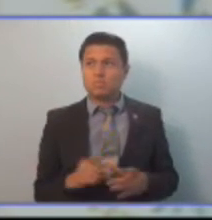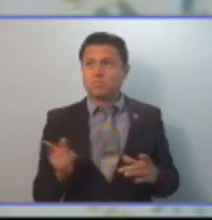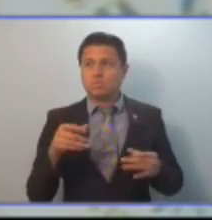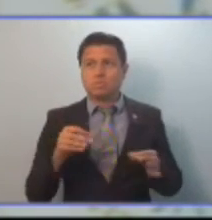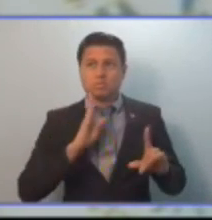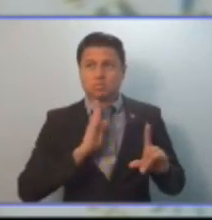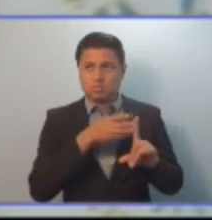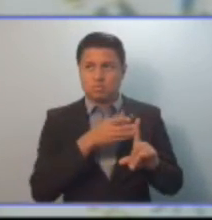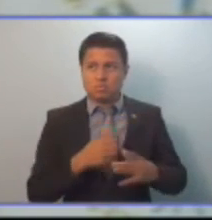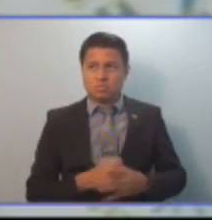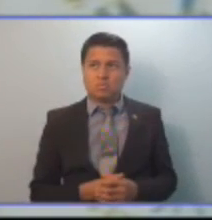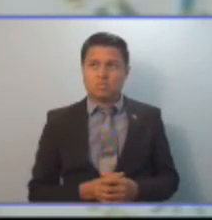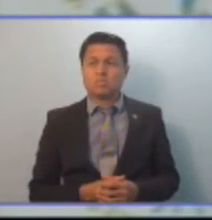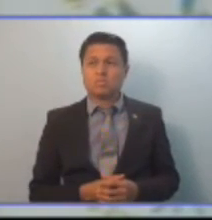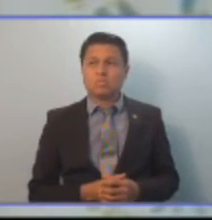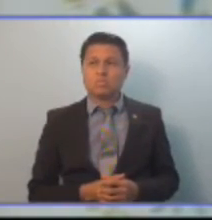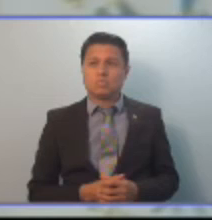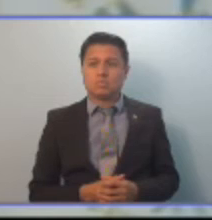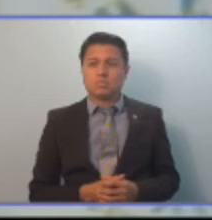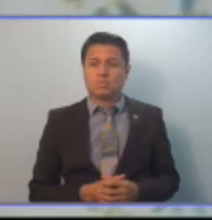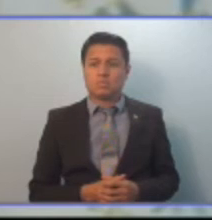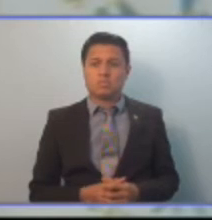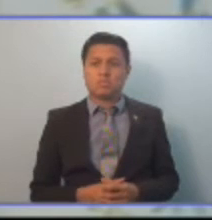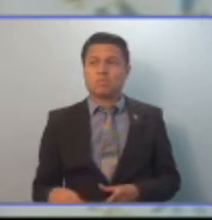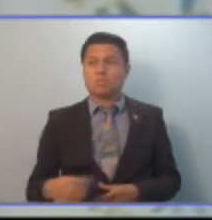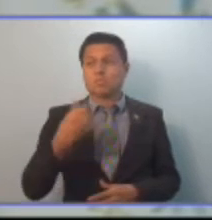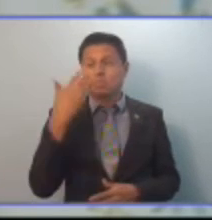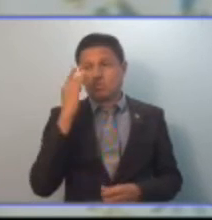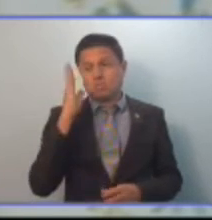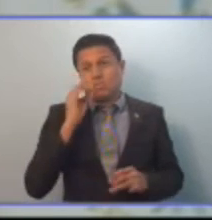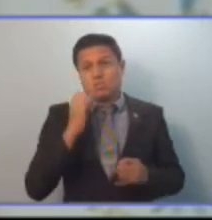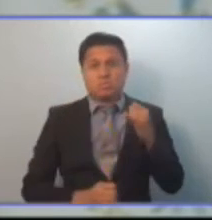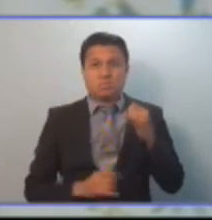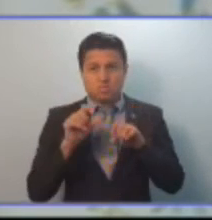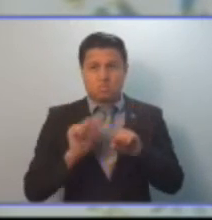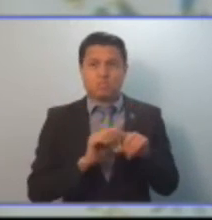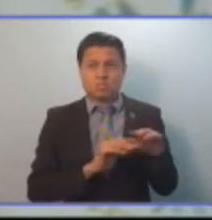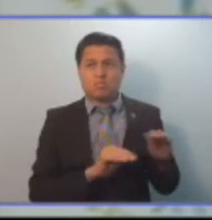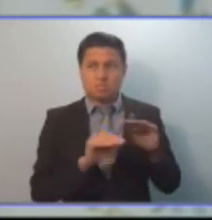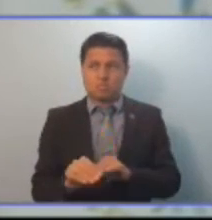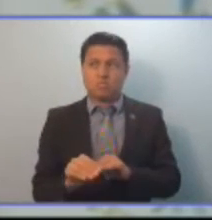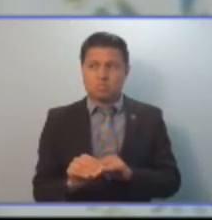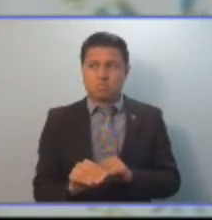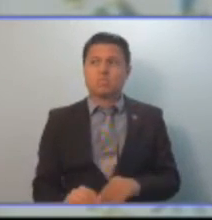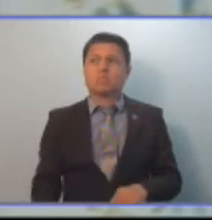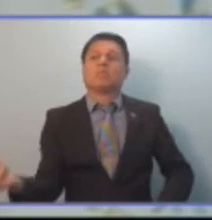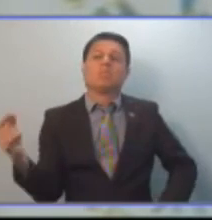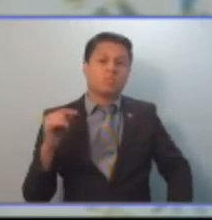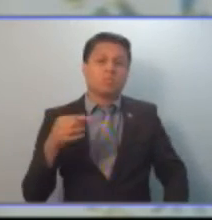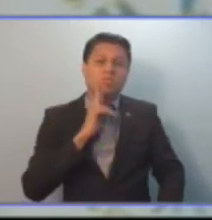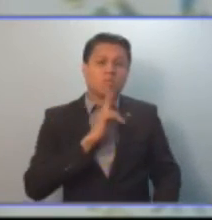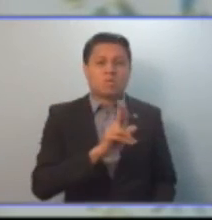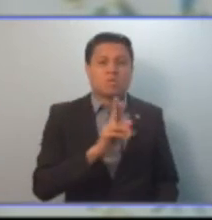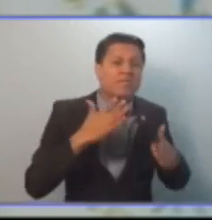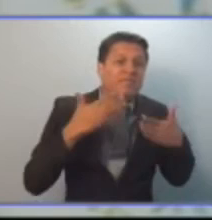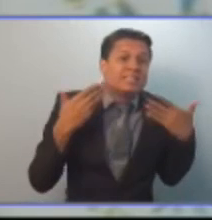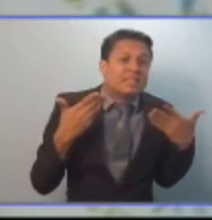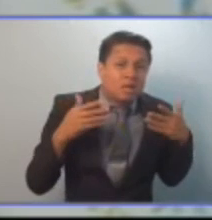unidireccional. Y yo no sé si al final pudo haber sido una contestación